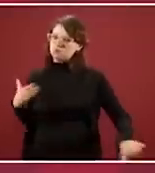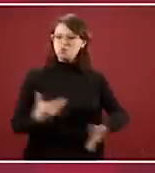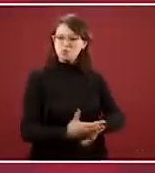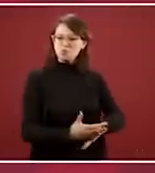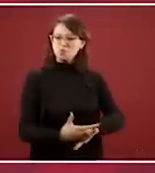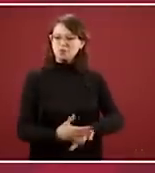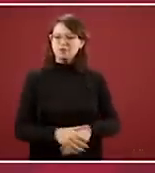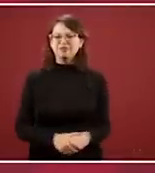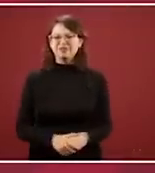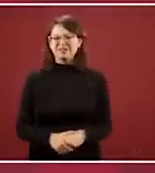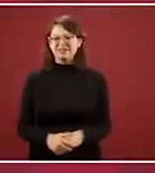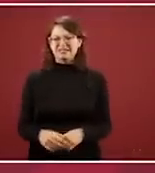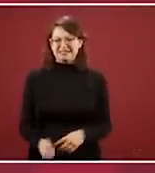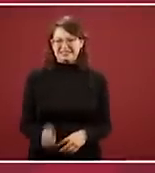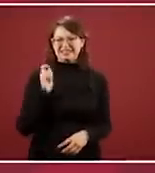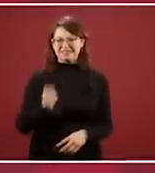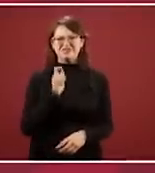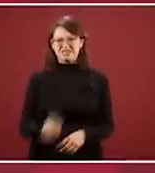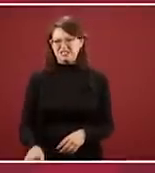¿Qué es mano dura?